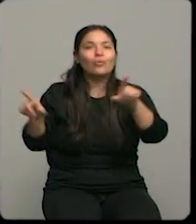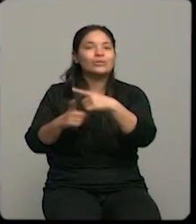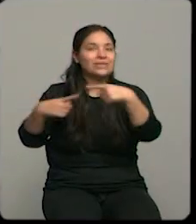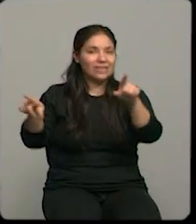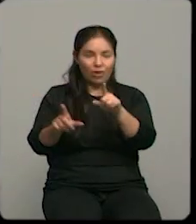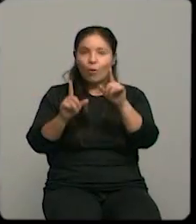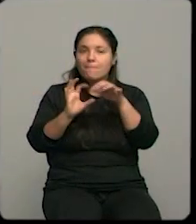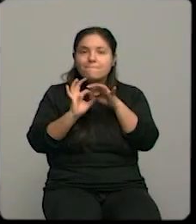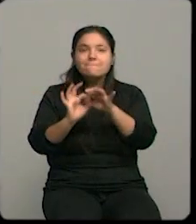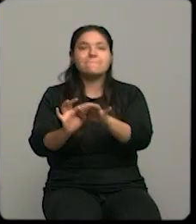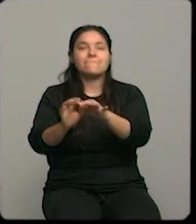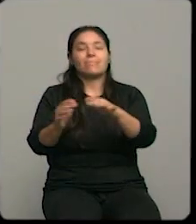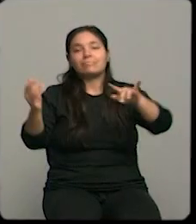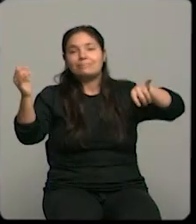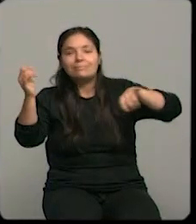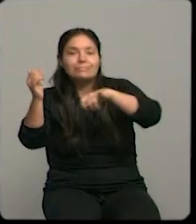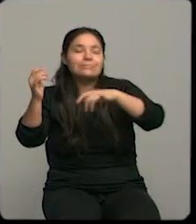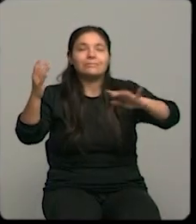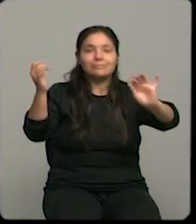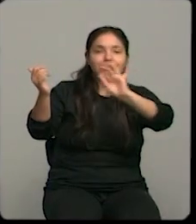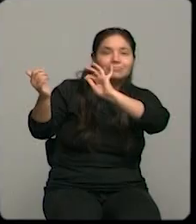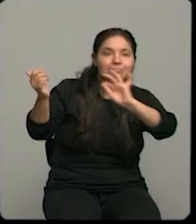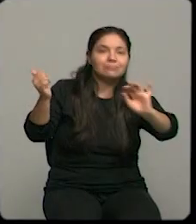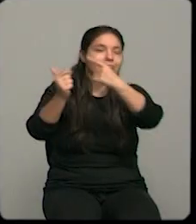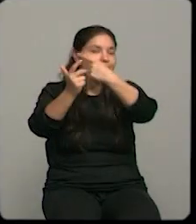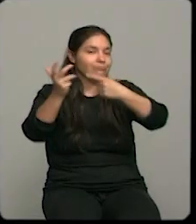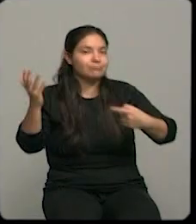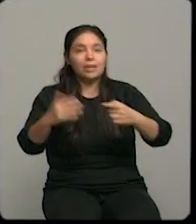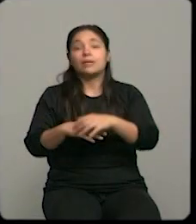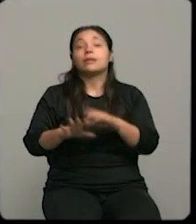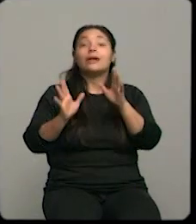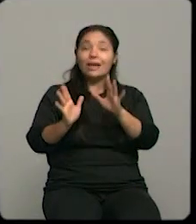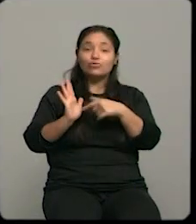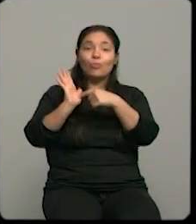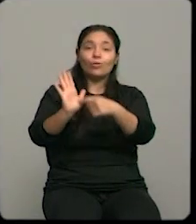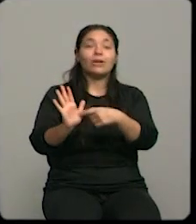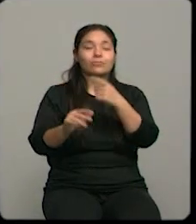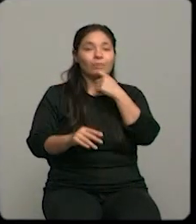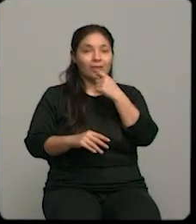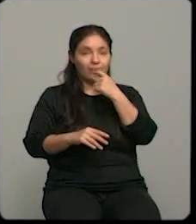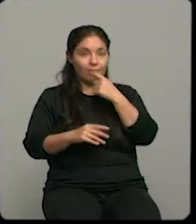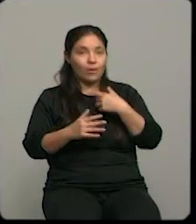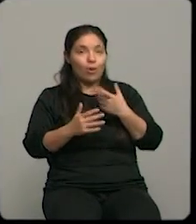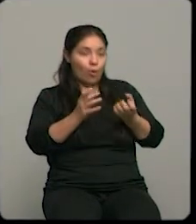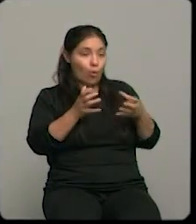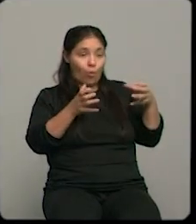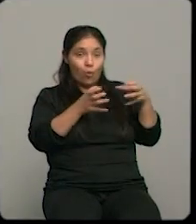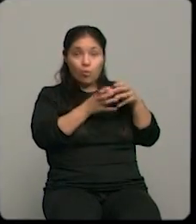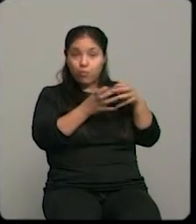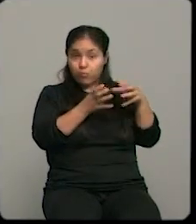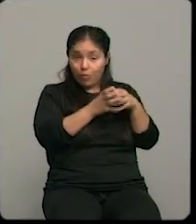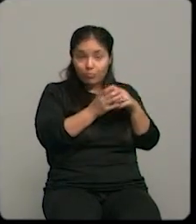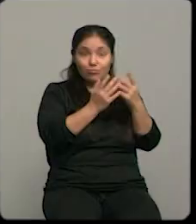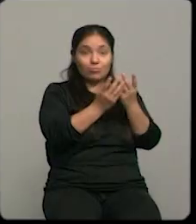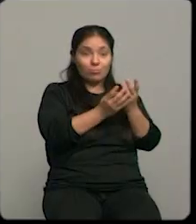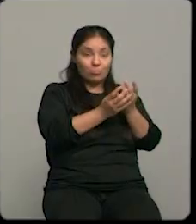sinfónico. Sí. Y justamente esto, mostrar cómo desde aquellos pequeños grupos originales de músicos que se juntaban,